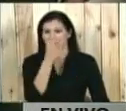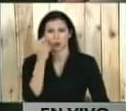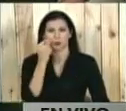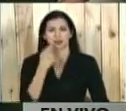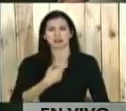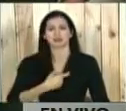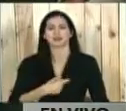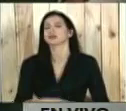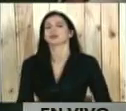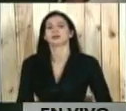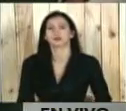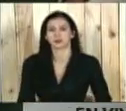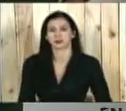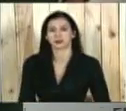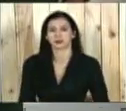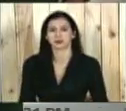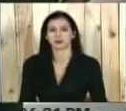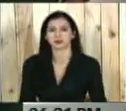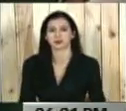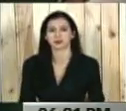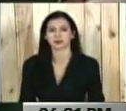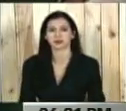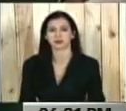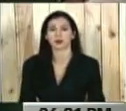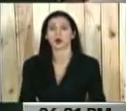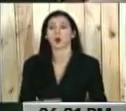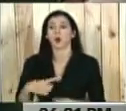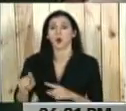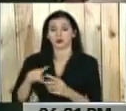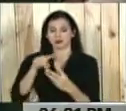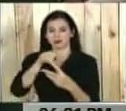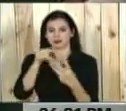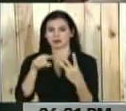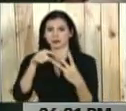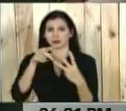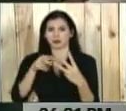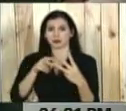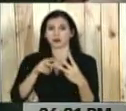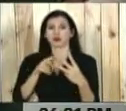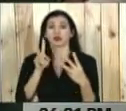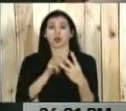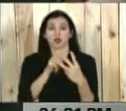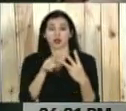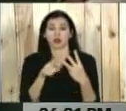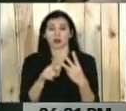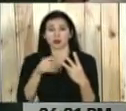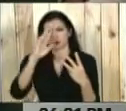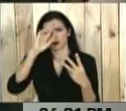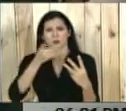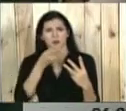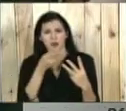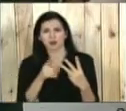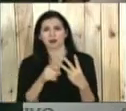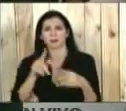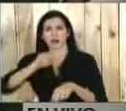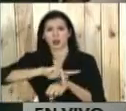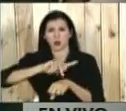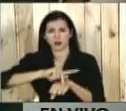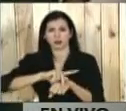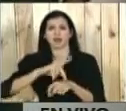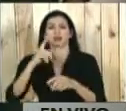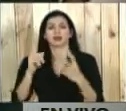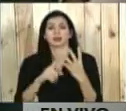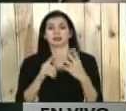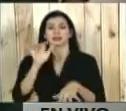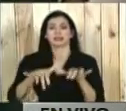Zapatero. Ya los otros expresidentes, Martín Torrijos, Leonel Fernández, el secretario general de